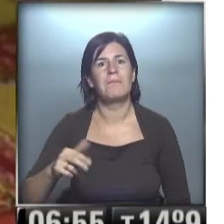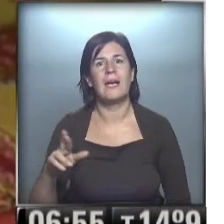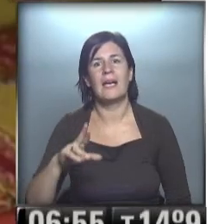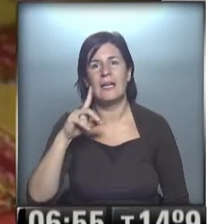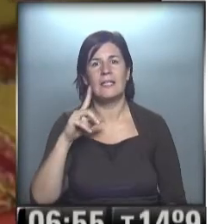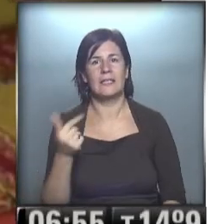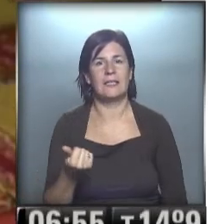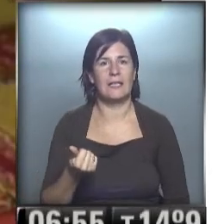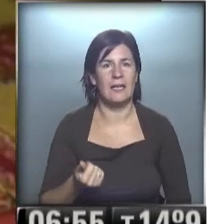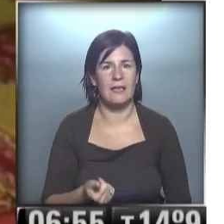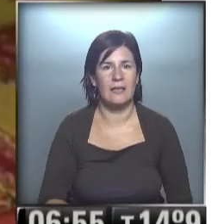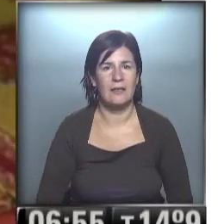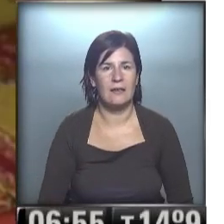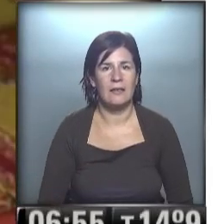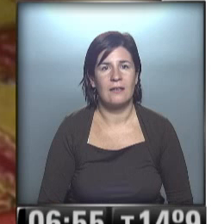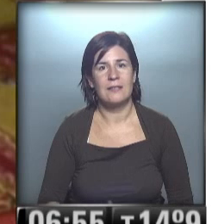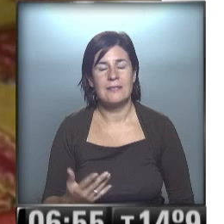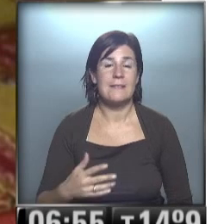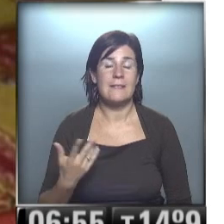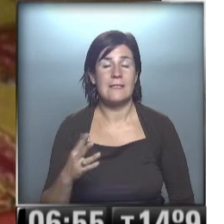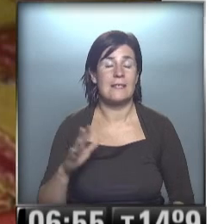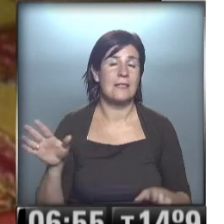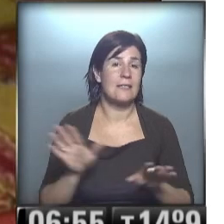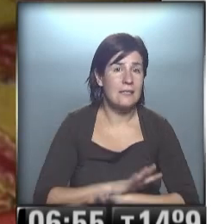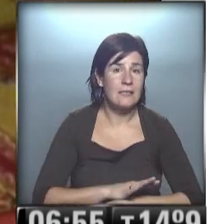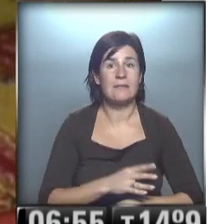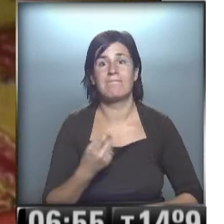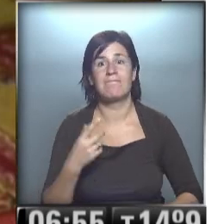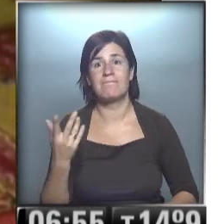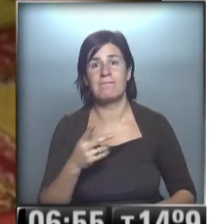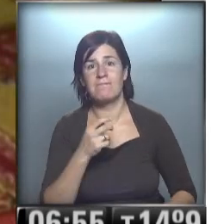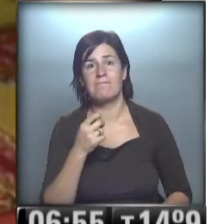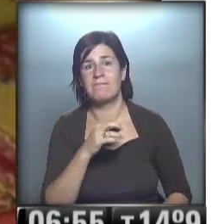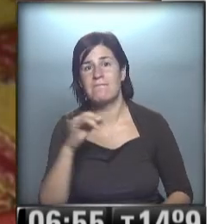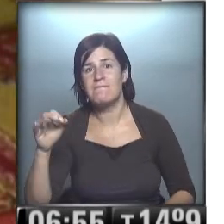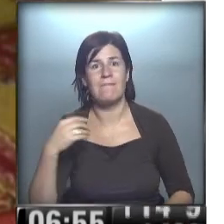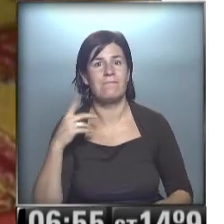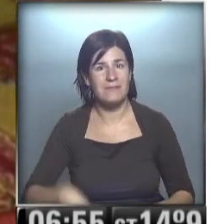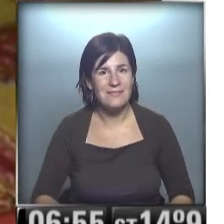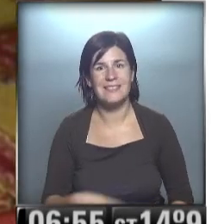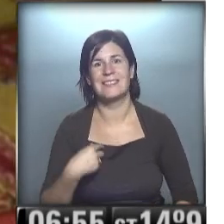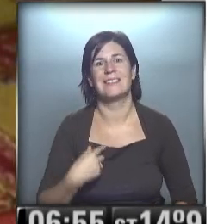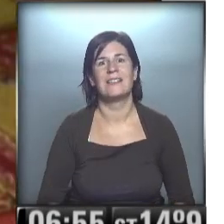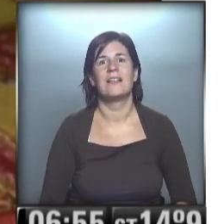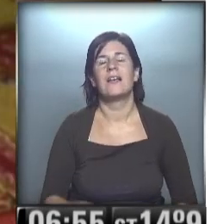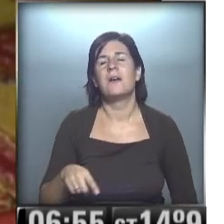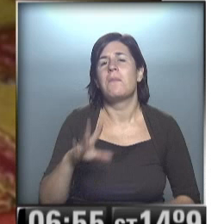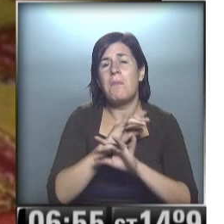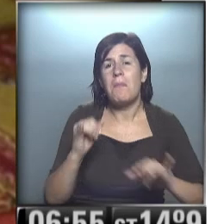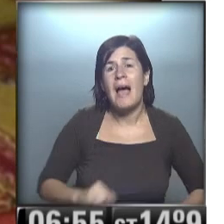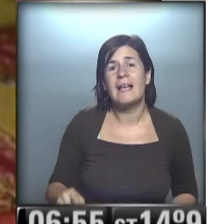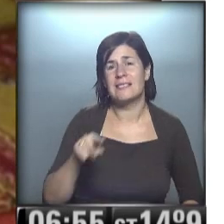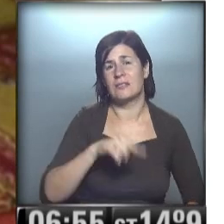a pedirle disculpas si lo decimos mal, ¿no? A Salamo Alaikom, la pasea contigo, buen día Nadia, te veo siempre, comparto esta foto que